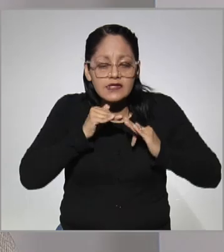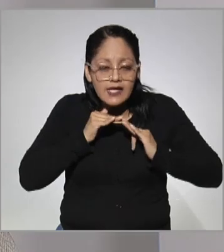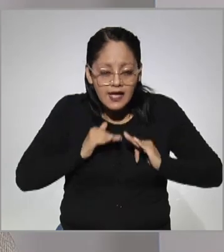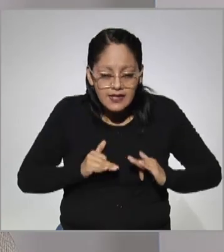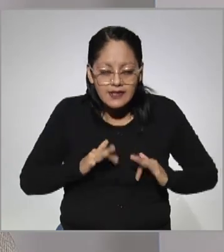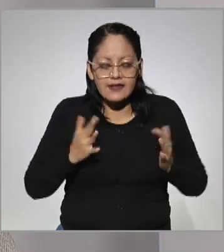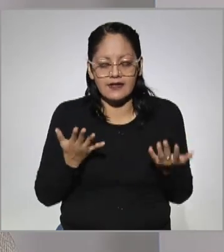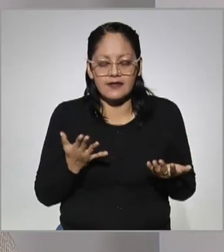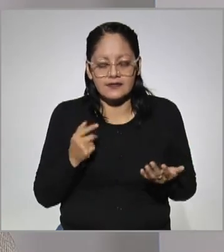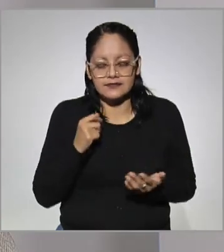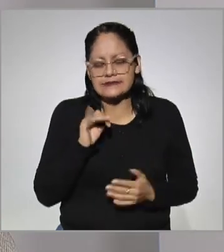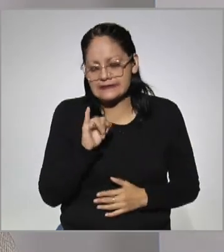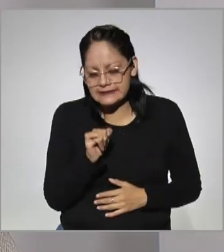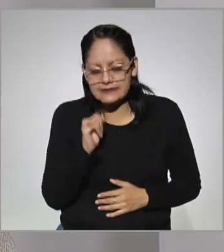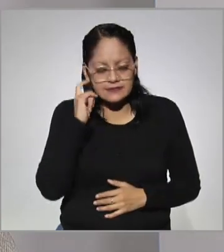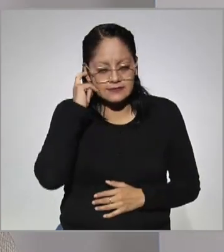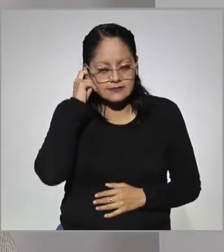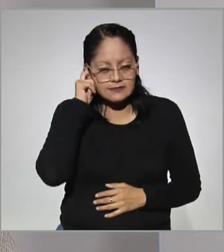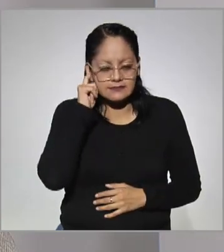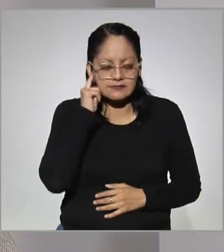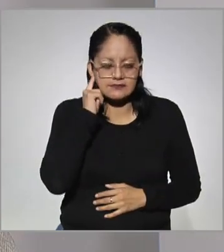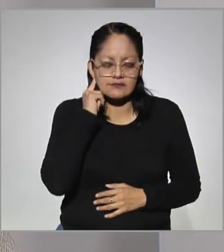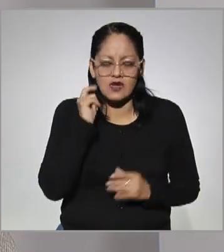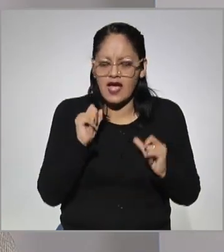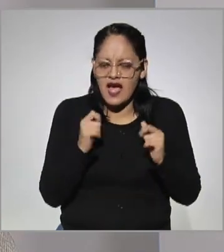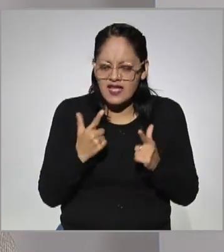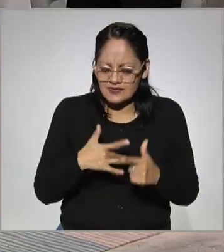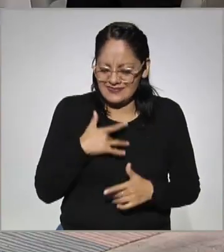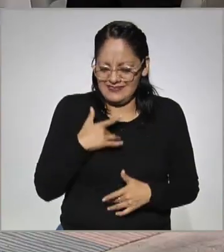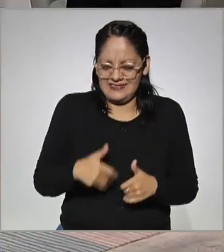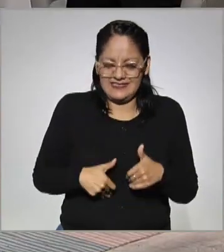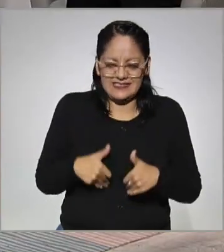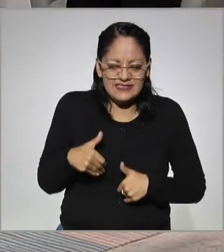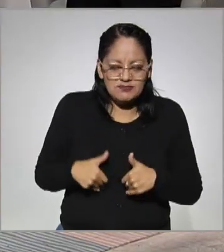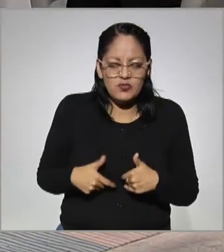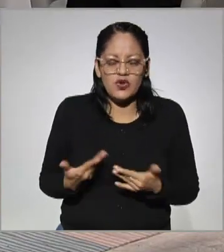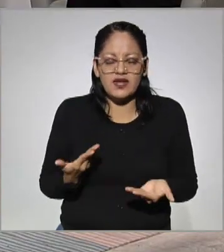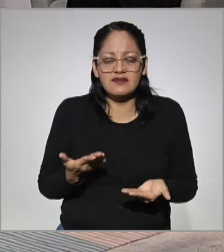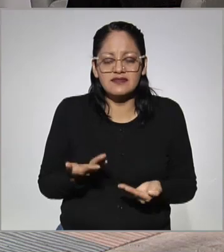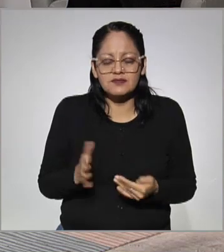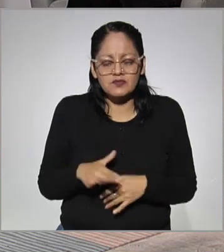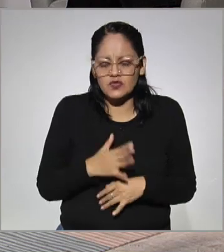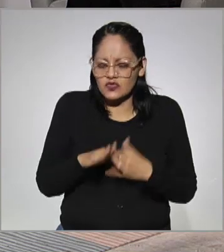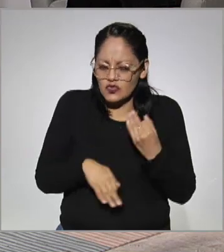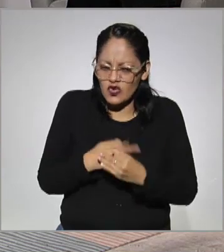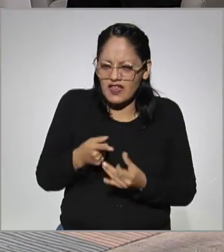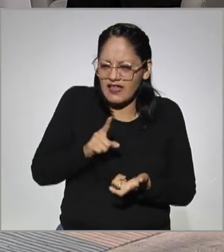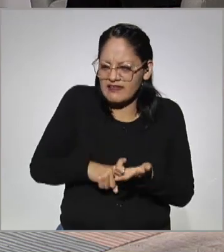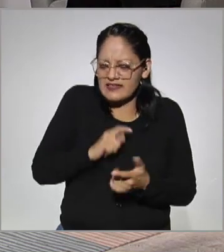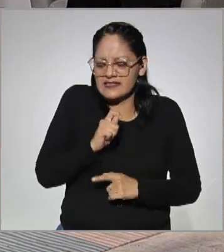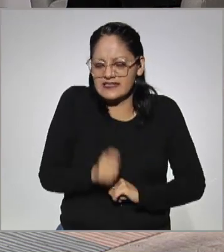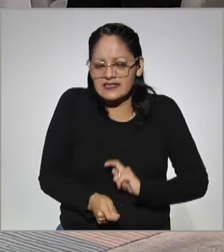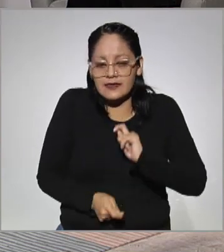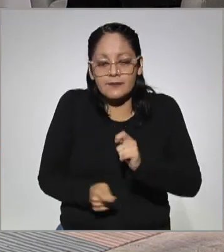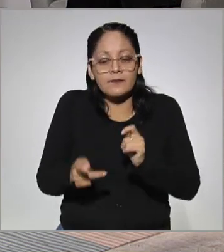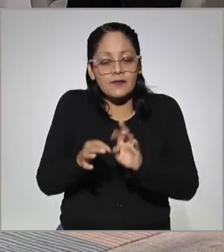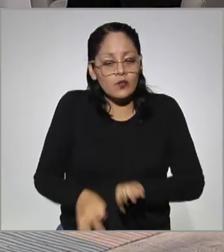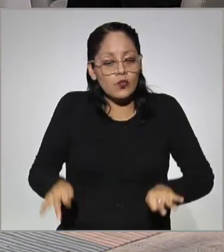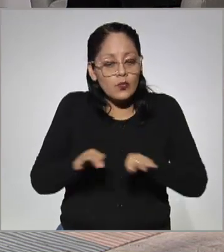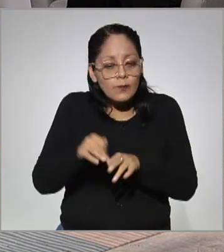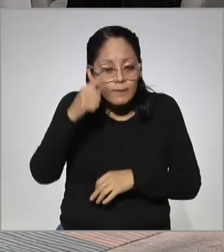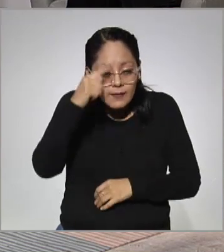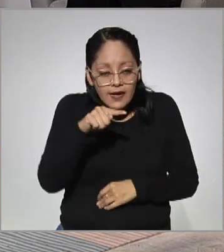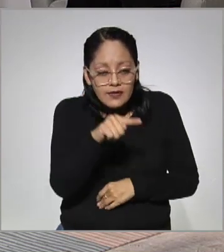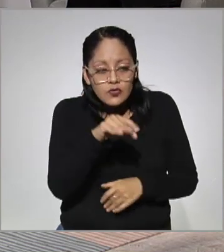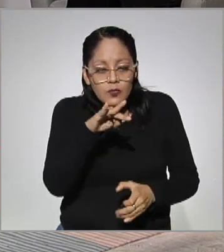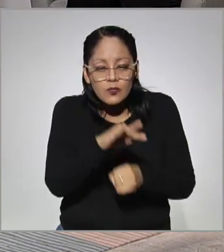es algo, o sea, importante, simplemente claro. es algo incómodo, ¿no? Por o sea, todo lo que implica, pero es importante para tu